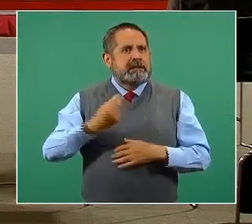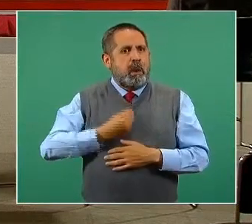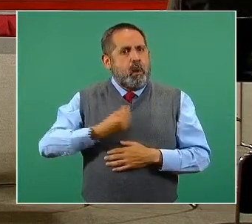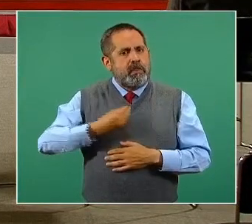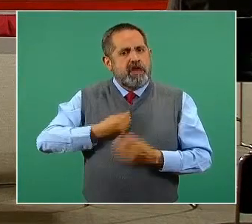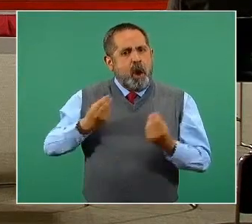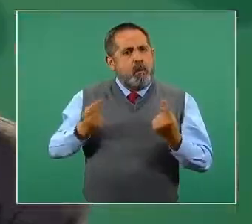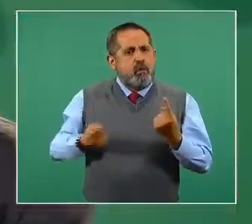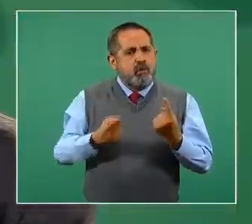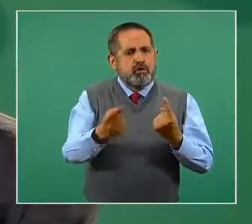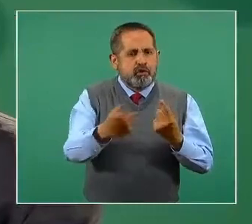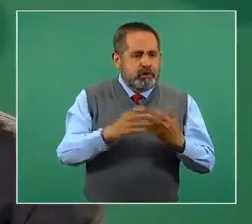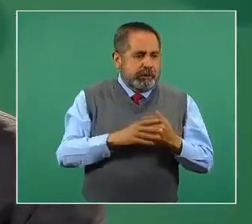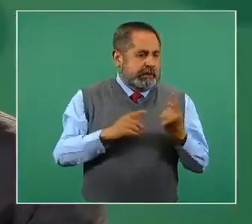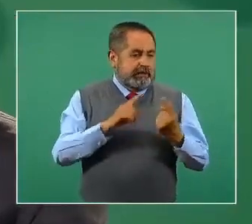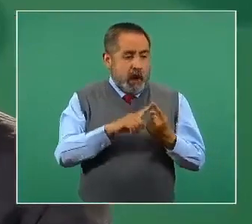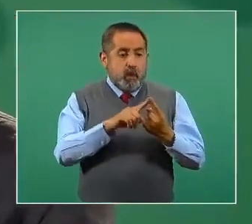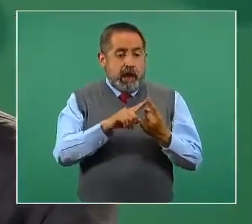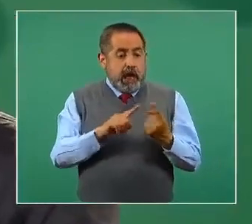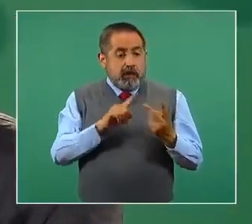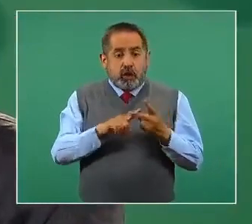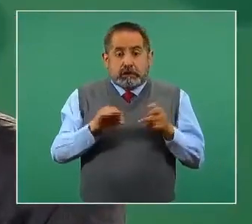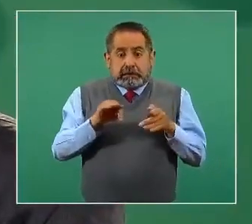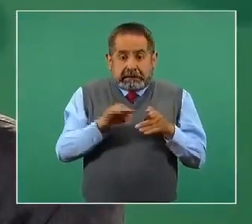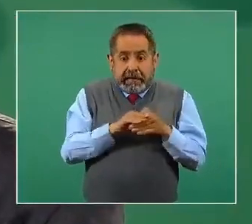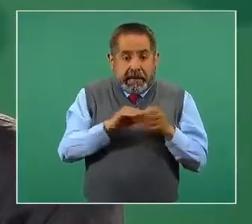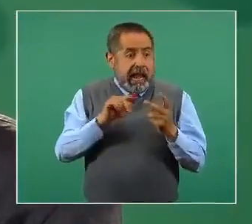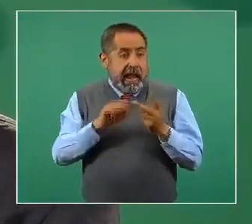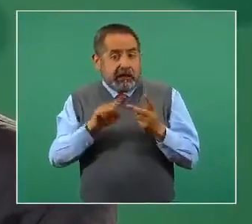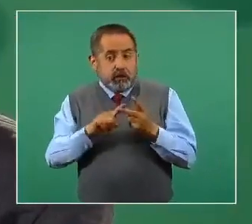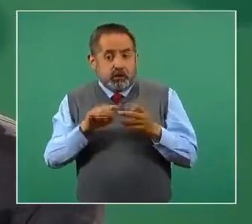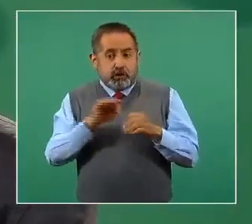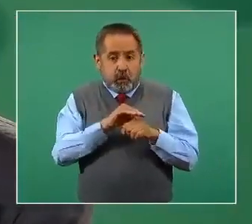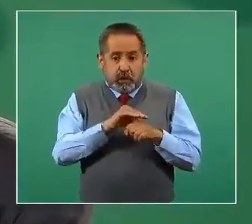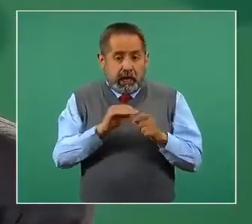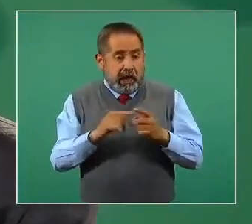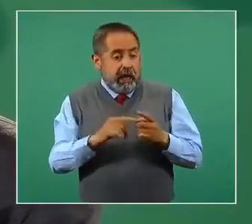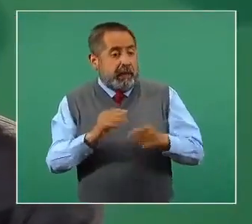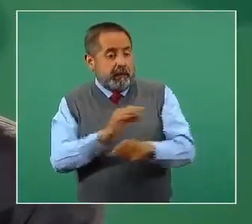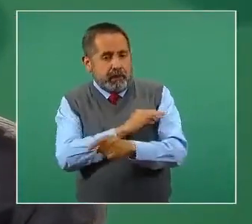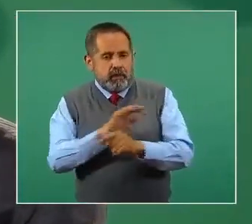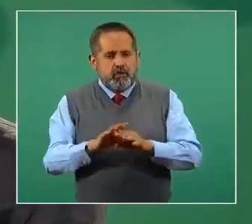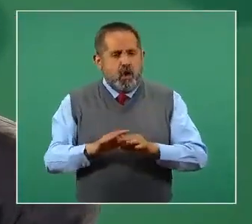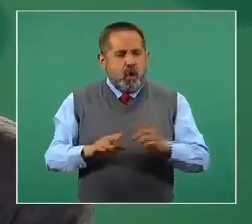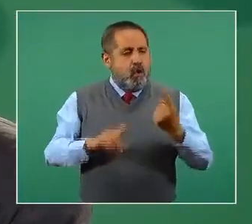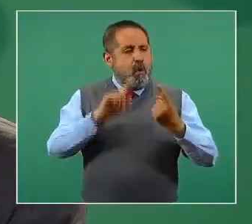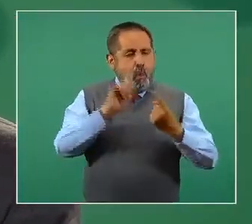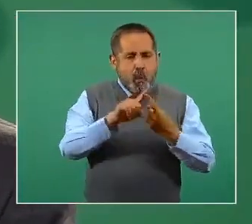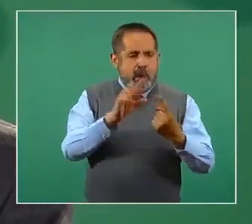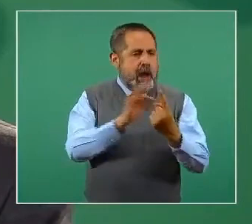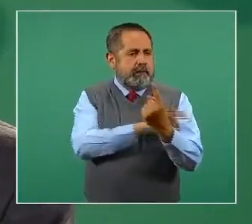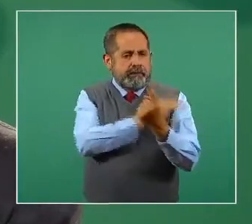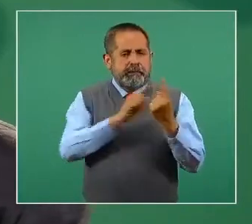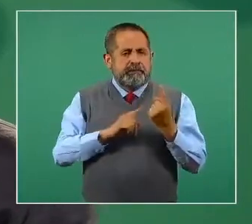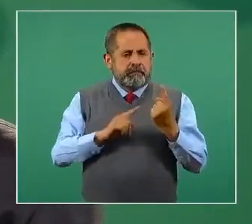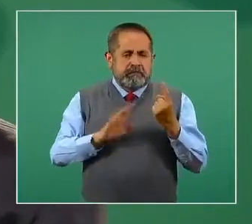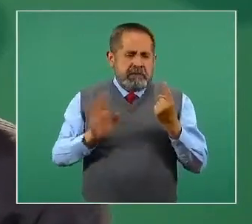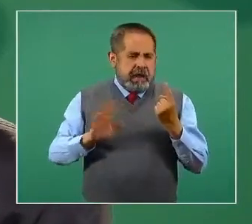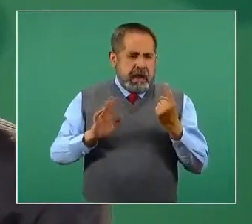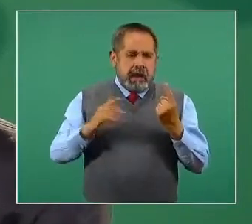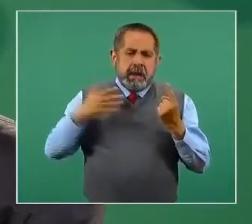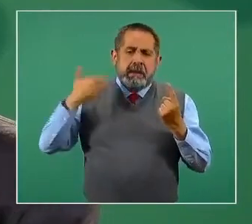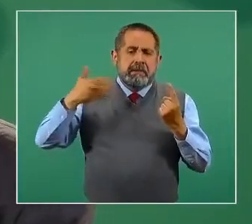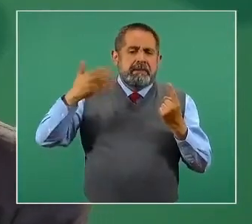segunda dosis inmediatamente después, que se pudiera diferir hasta 6 meses el momento de la segunda